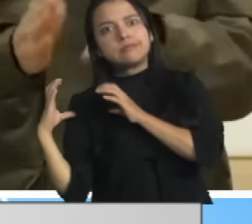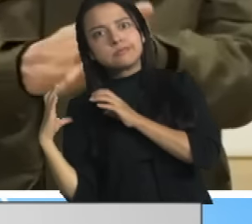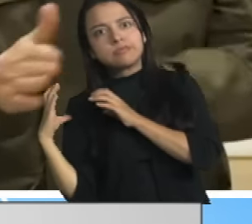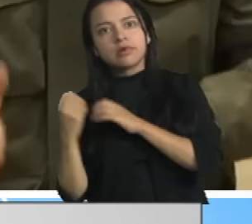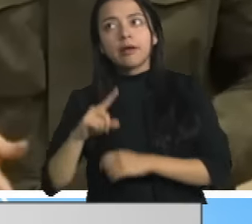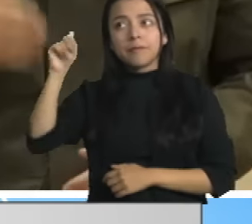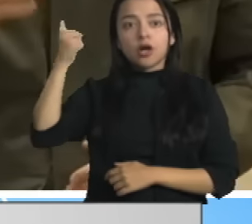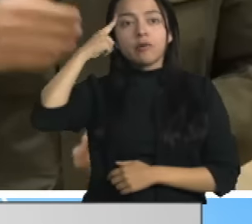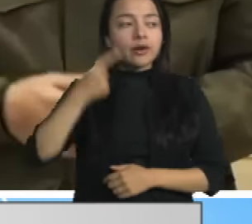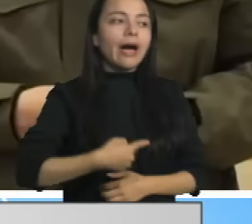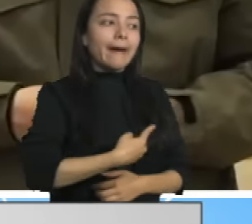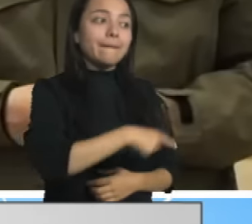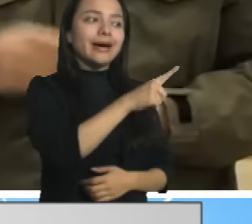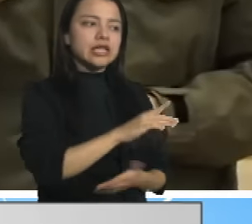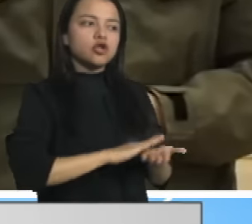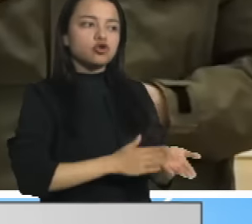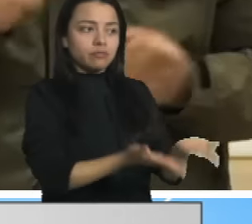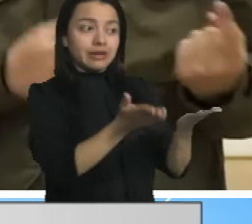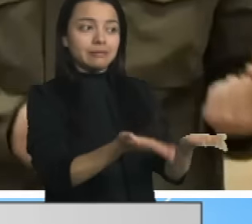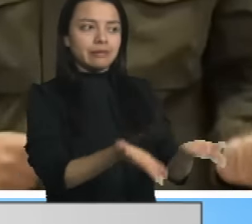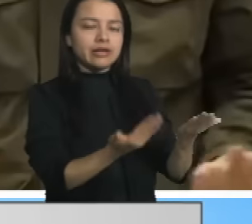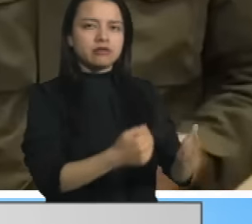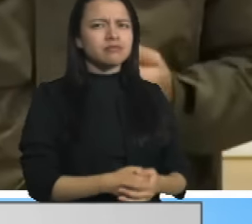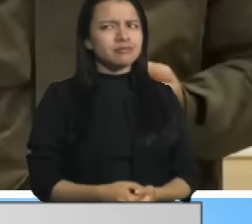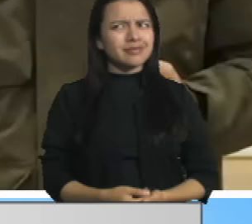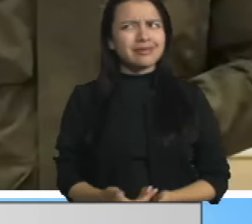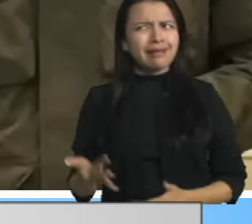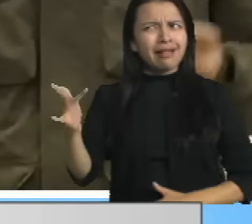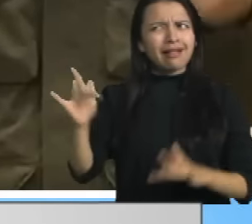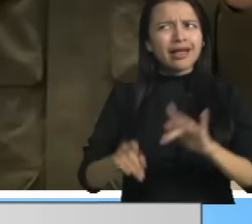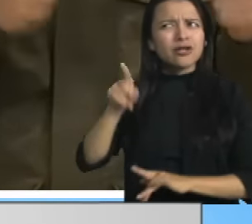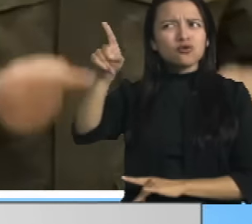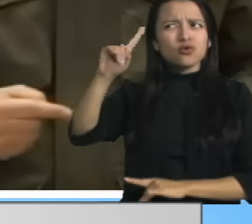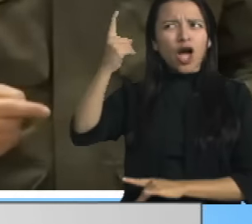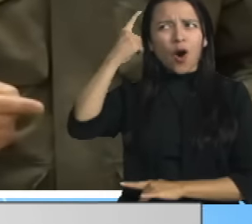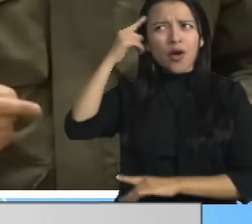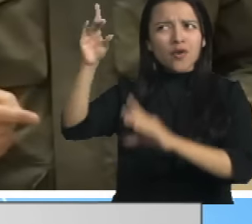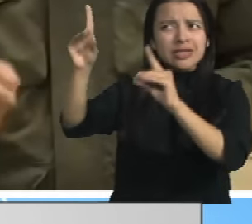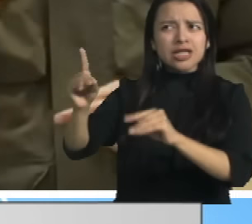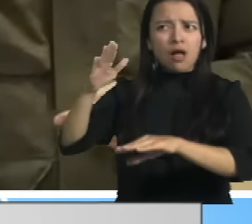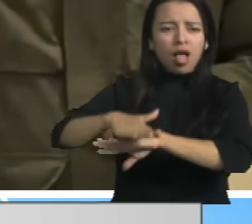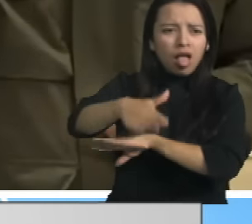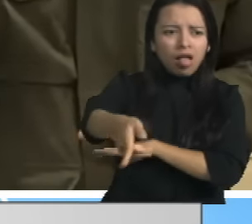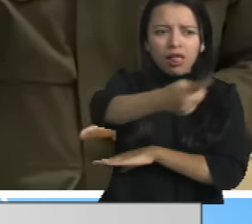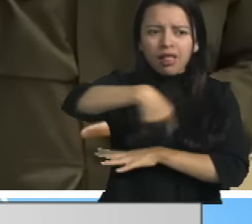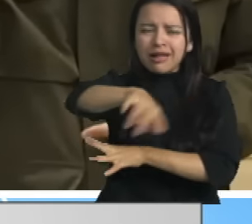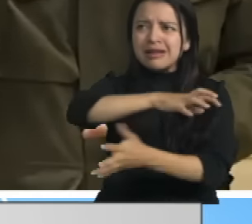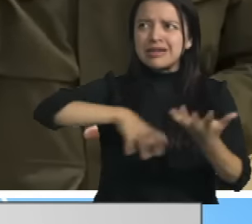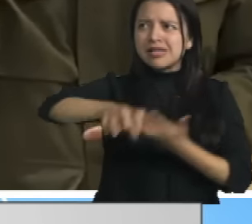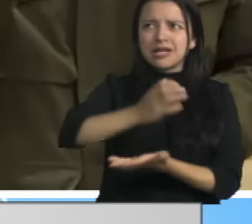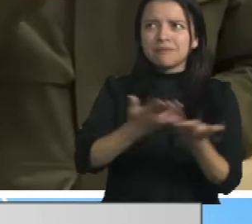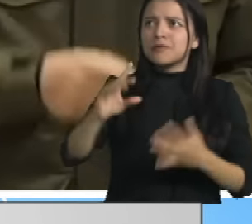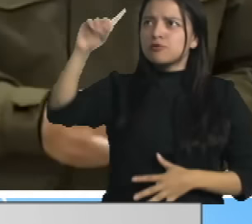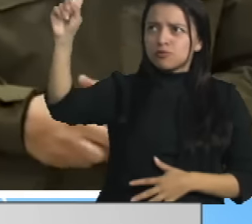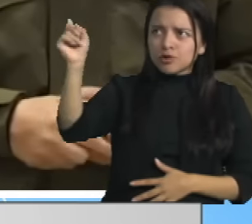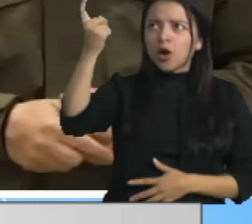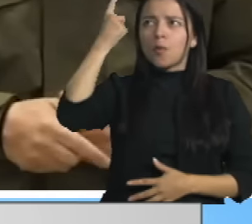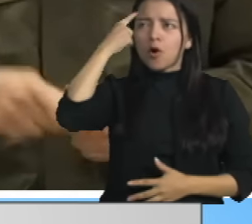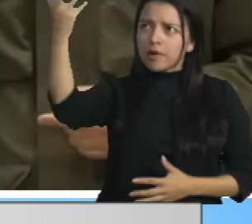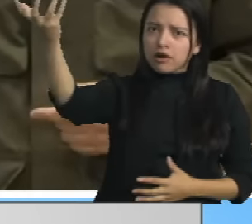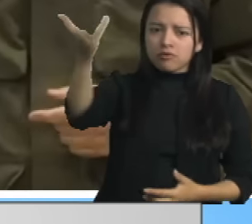resuelvan ustedes en territorio como consideren, teniendo en cuenta que la solución a lo que genera esta problemática está en la discusión que tienen ustedes